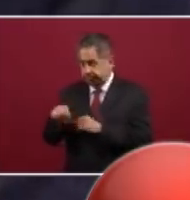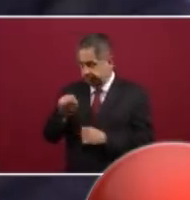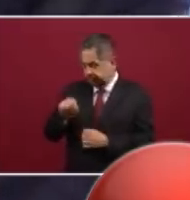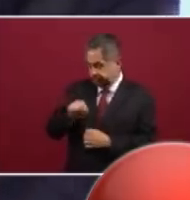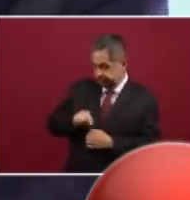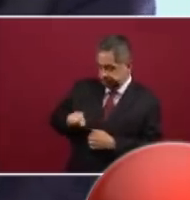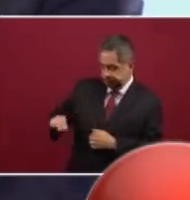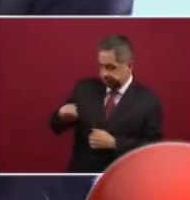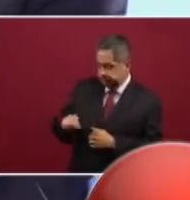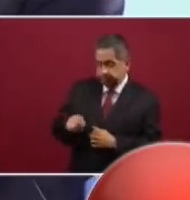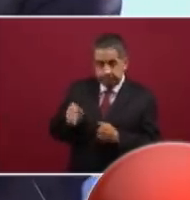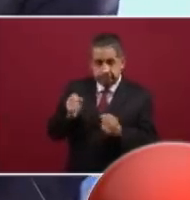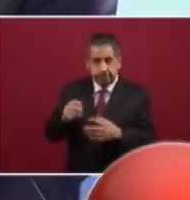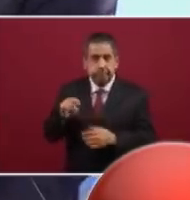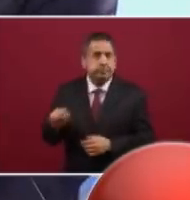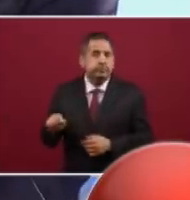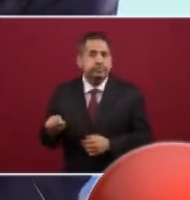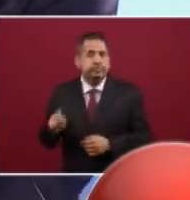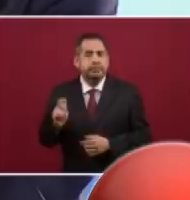son